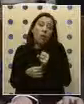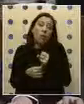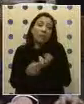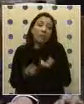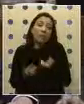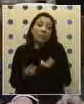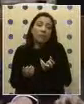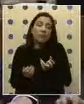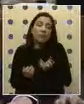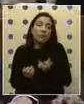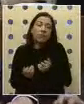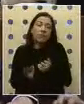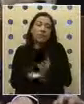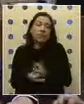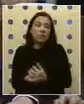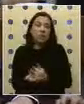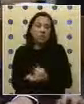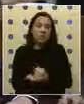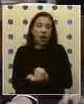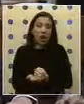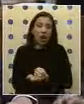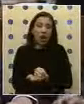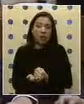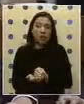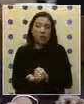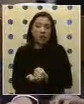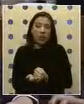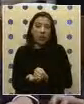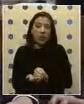resignarse a un salario que en realidad es un